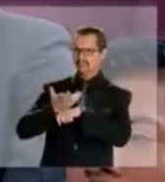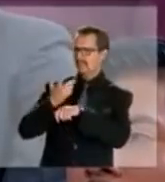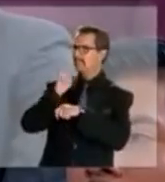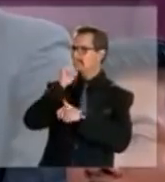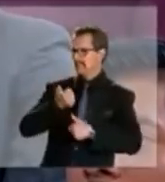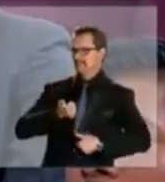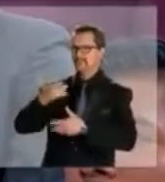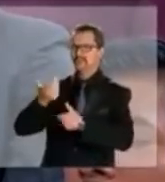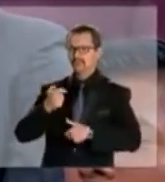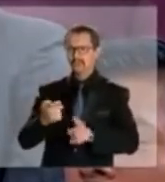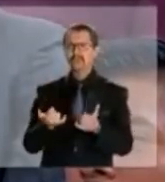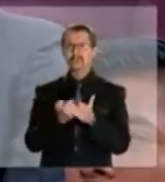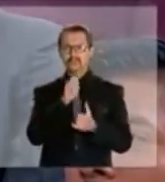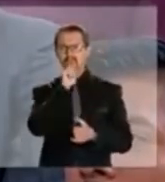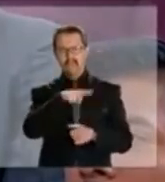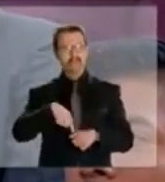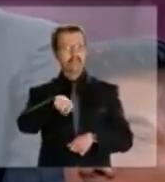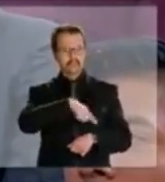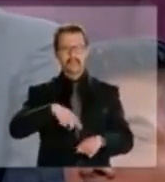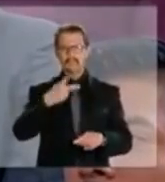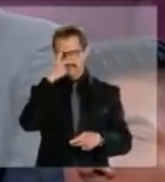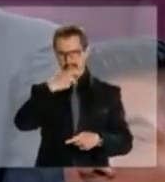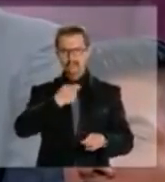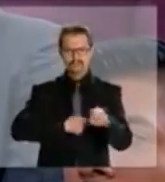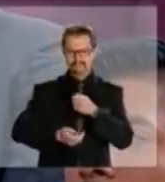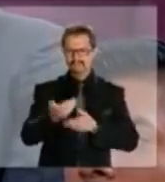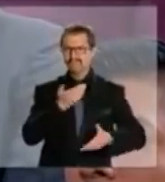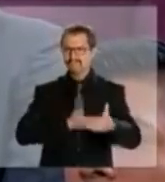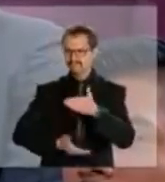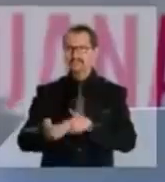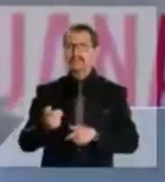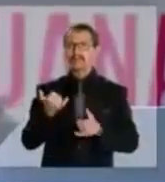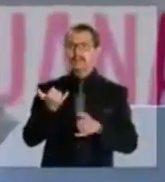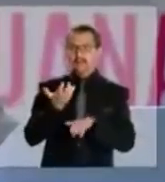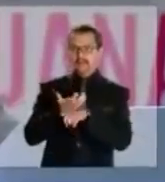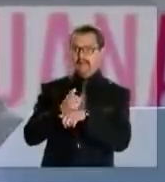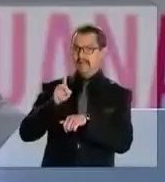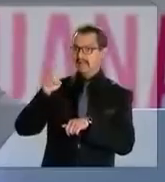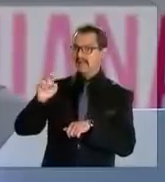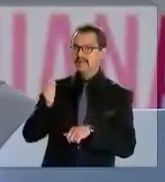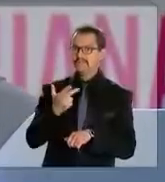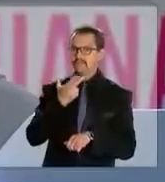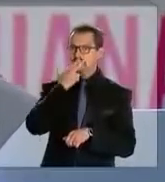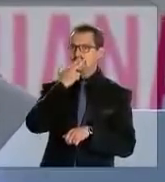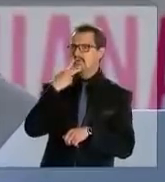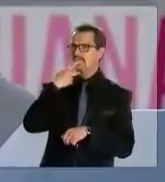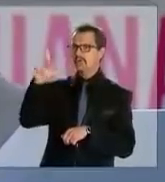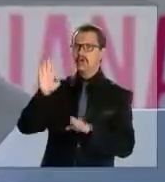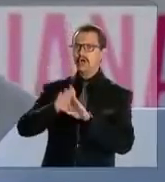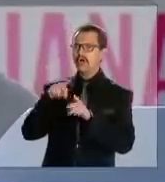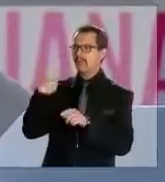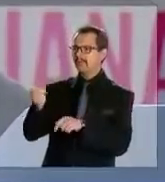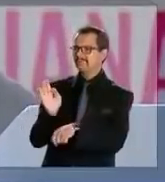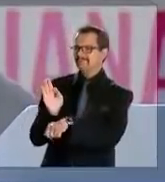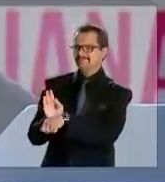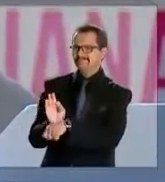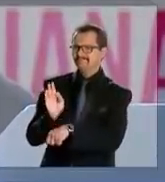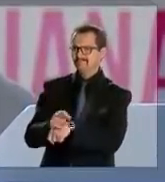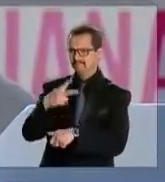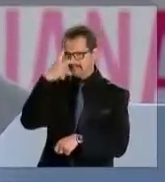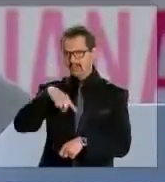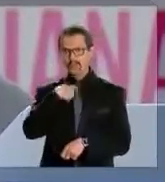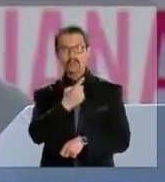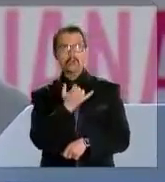negociación y la política proteccionista de eeuu muchas gracias luis ángel pues empieza a ustedes contestando